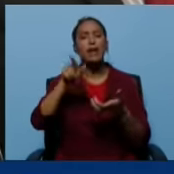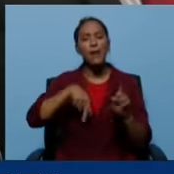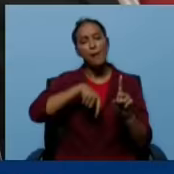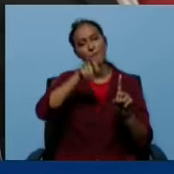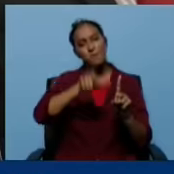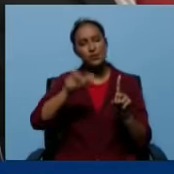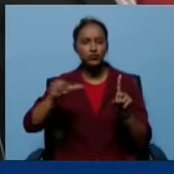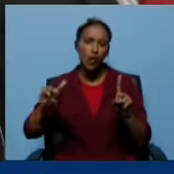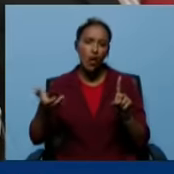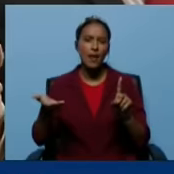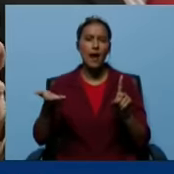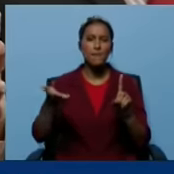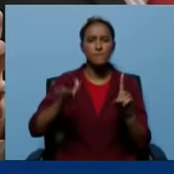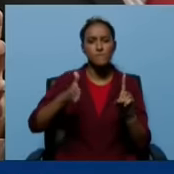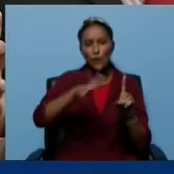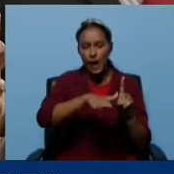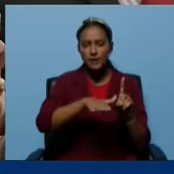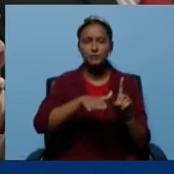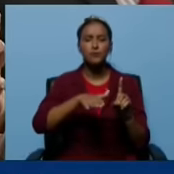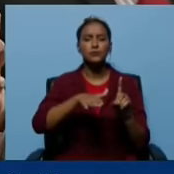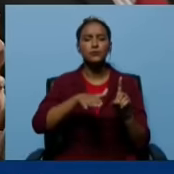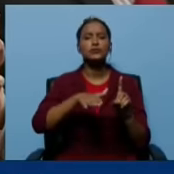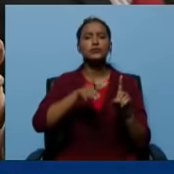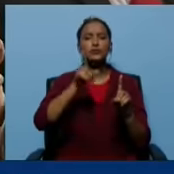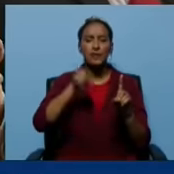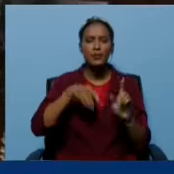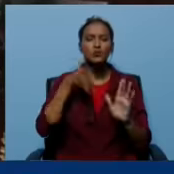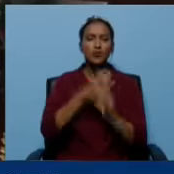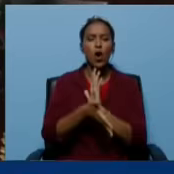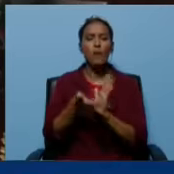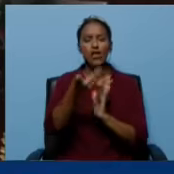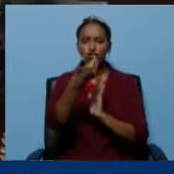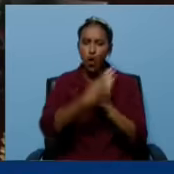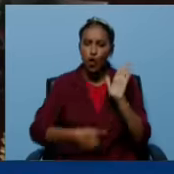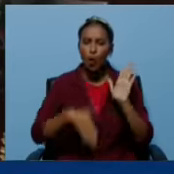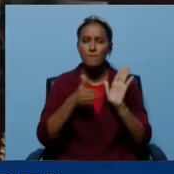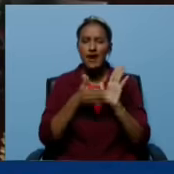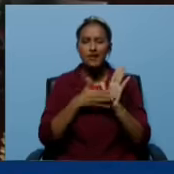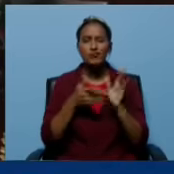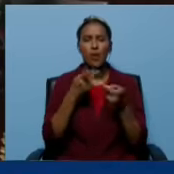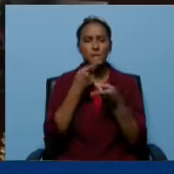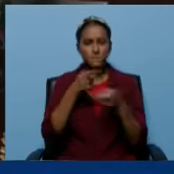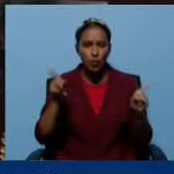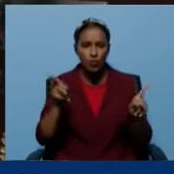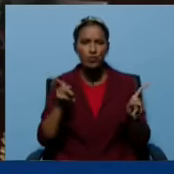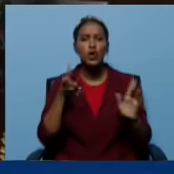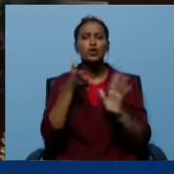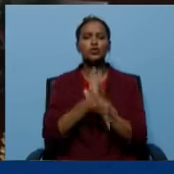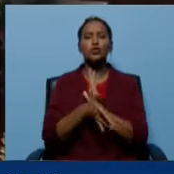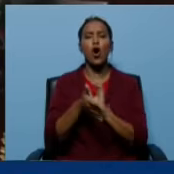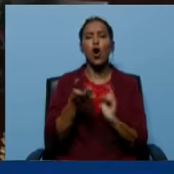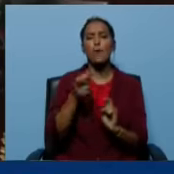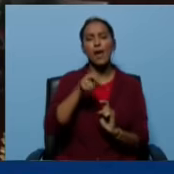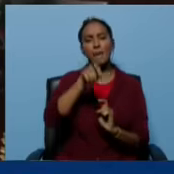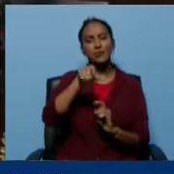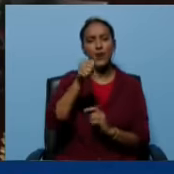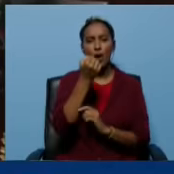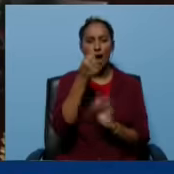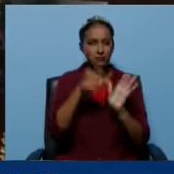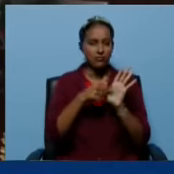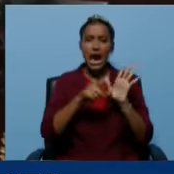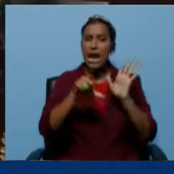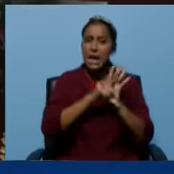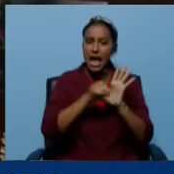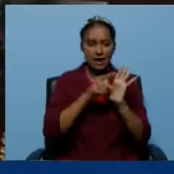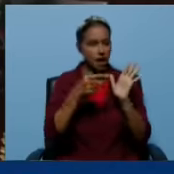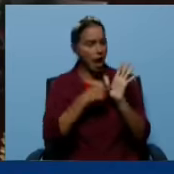de funciones, forjamiento de documento público, instigación a la desobediencia de las leyes,